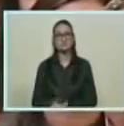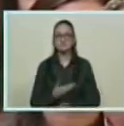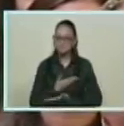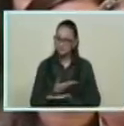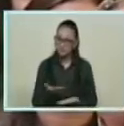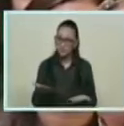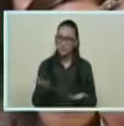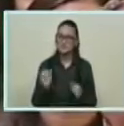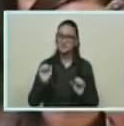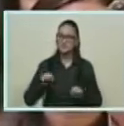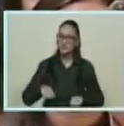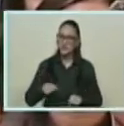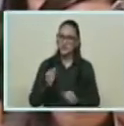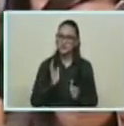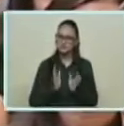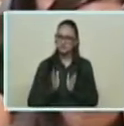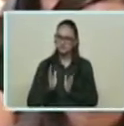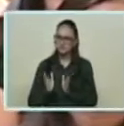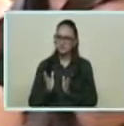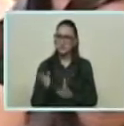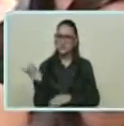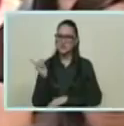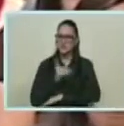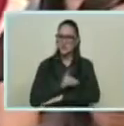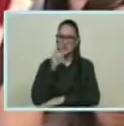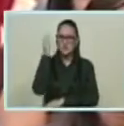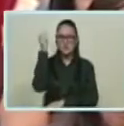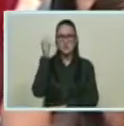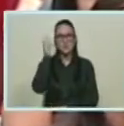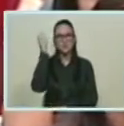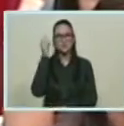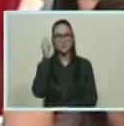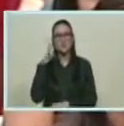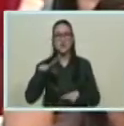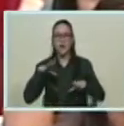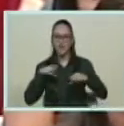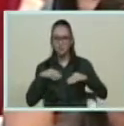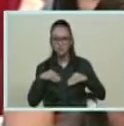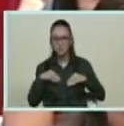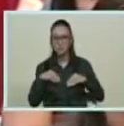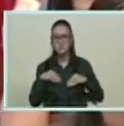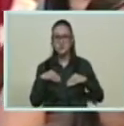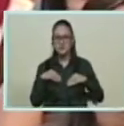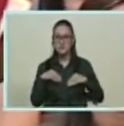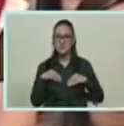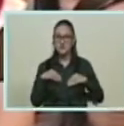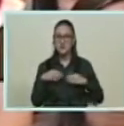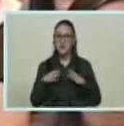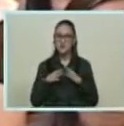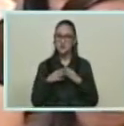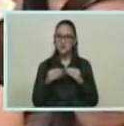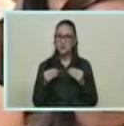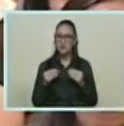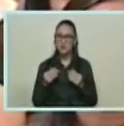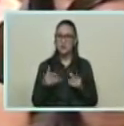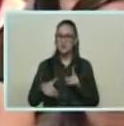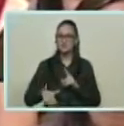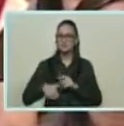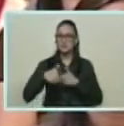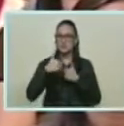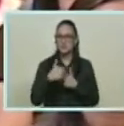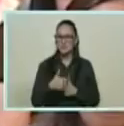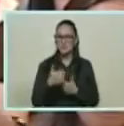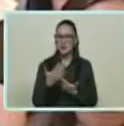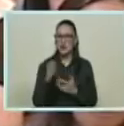certeza de que está allí, organizado, disciplinado y consciente para asumir junto a usted en su mando lo que son los grandes desafíos de la